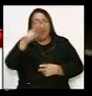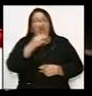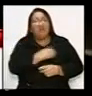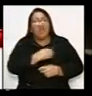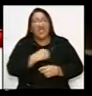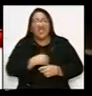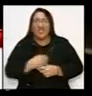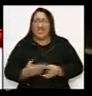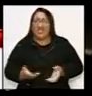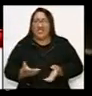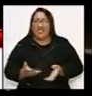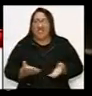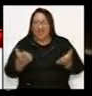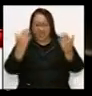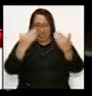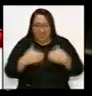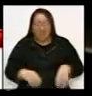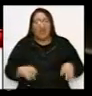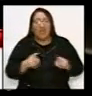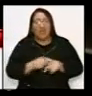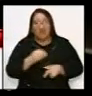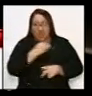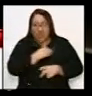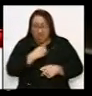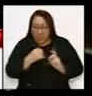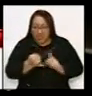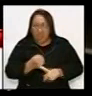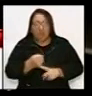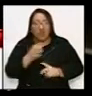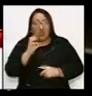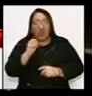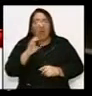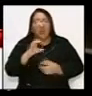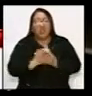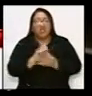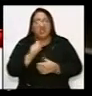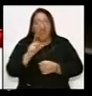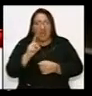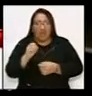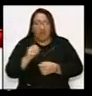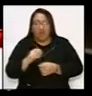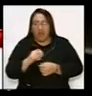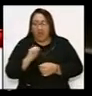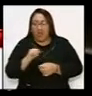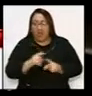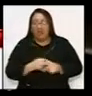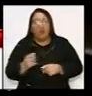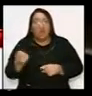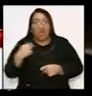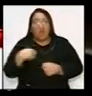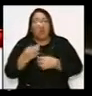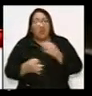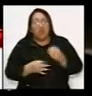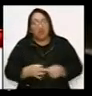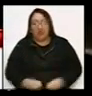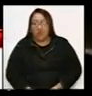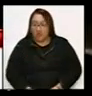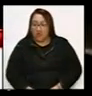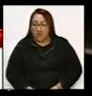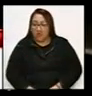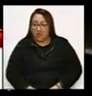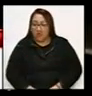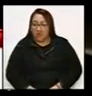ministro. Entonces tiene que venir el ministro, tiene que venir el señor Colchado como jefe de la DIVIAC y tenemos que tener una explicación, al menos